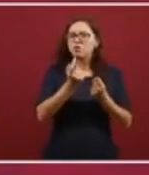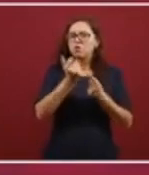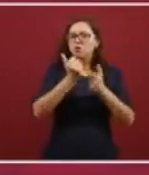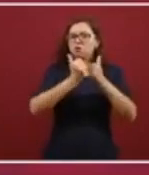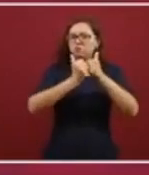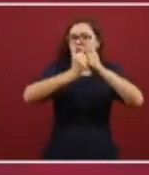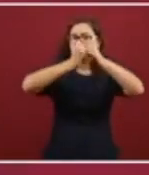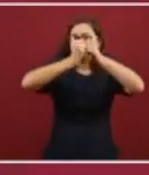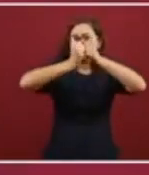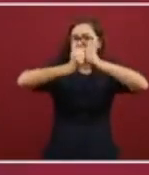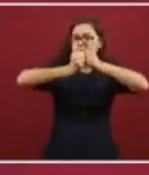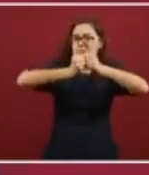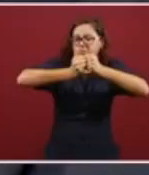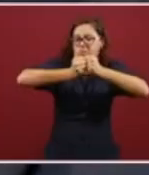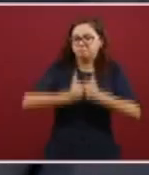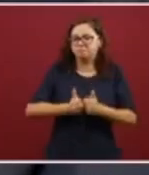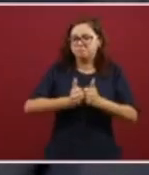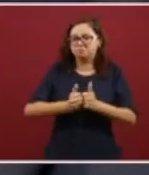ensarapados,